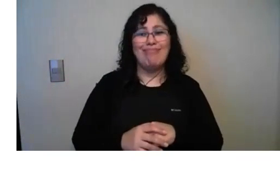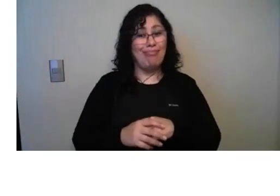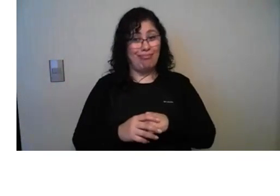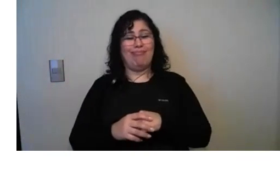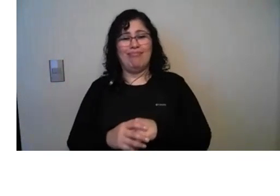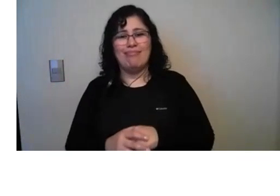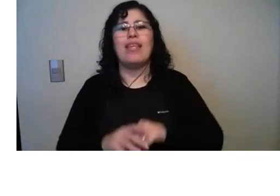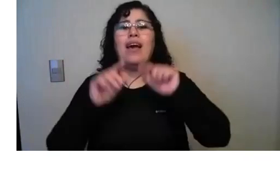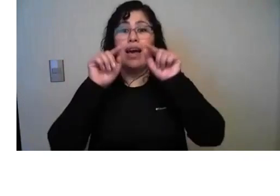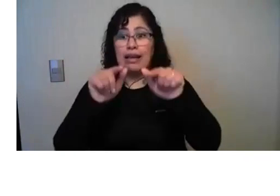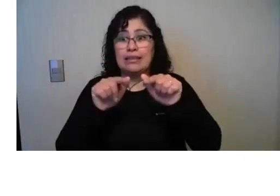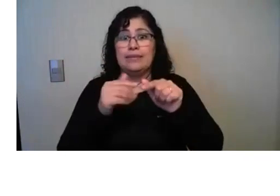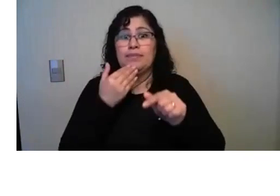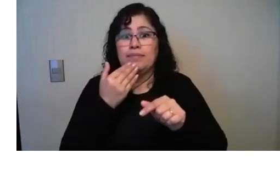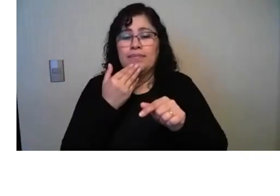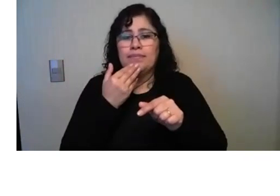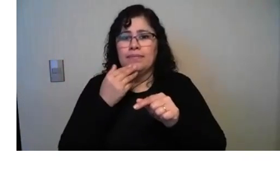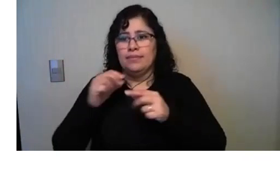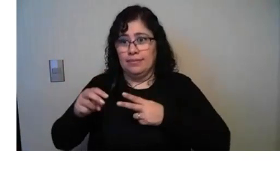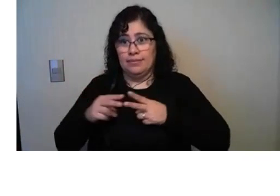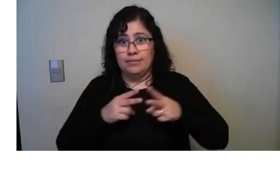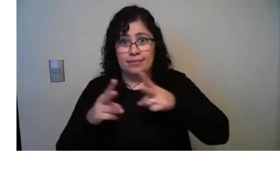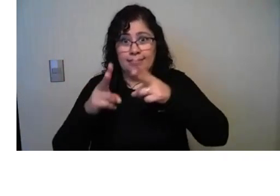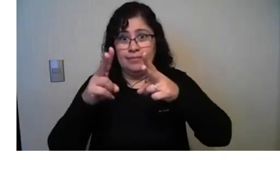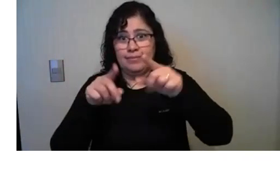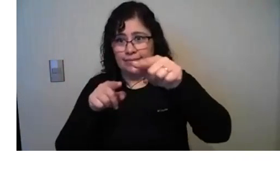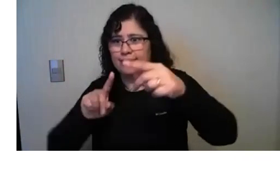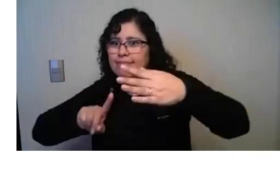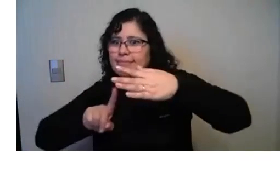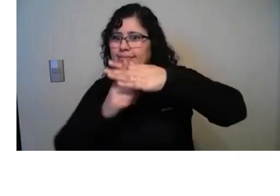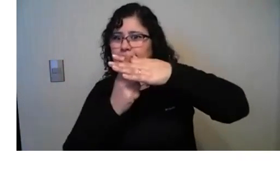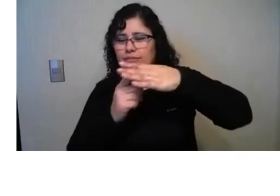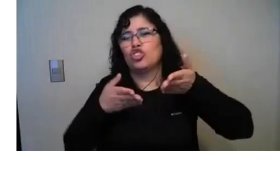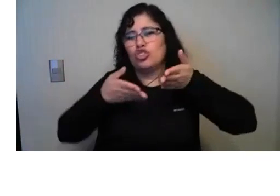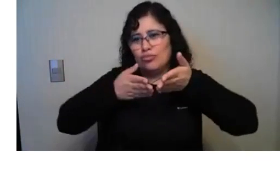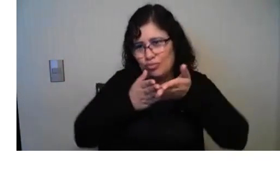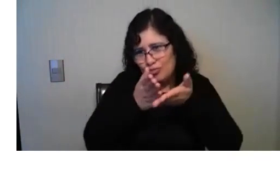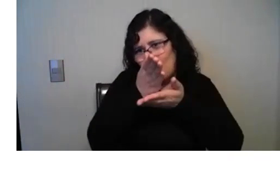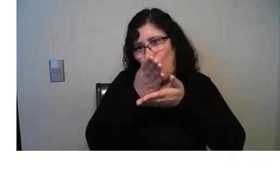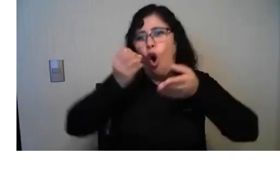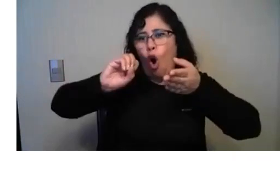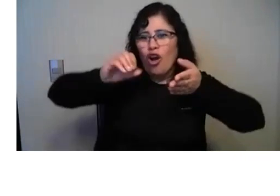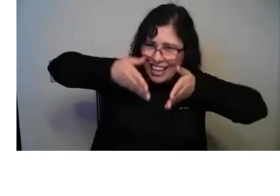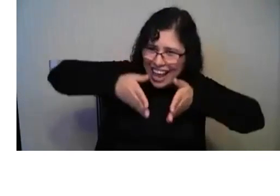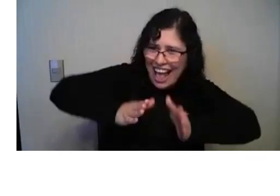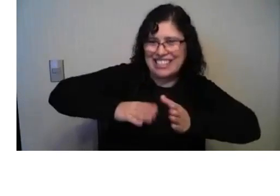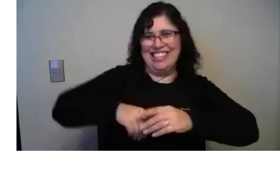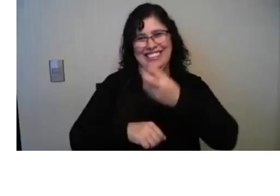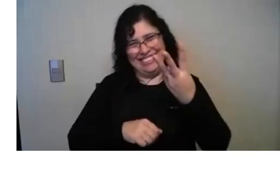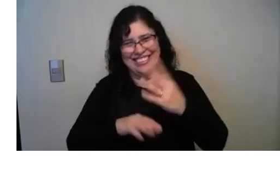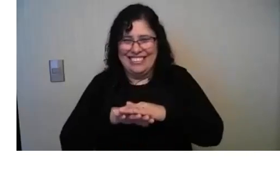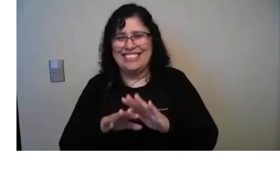Aquí en esta vía, que es el origen es mucho más en la corteza, esta vía córtico-espinal